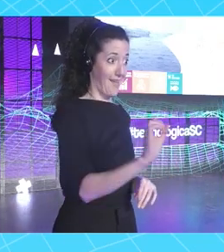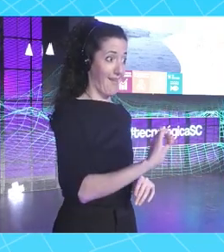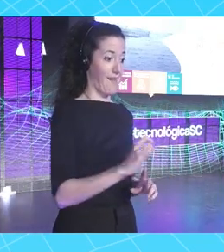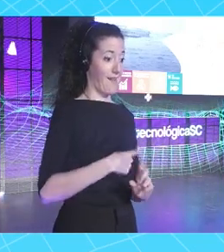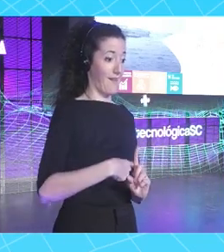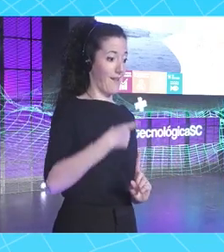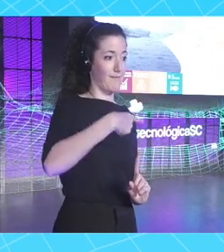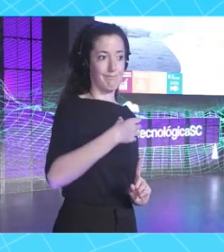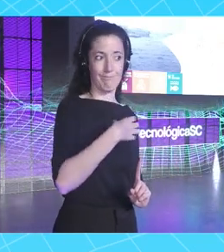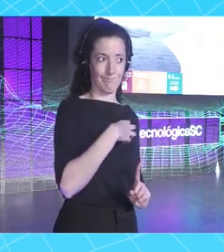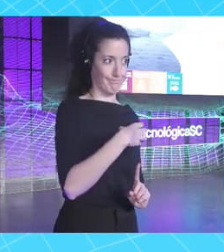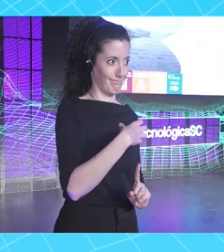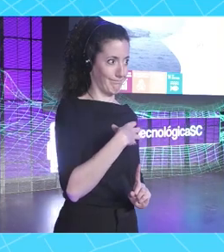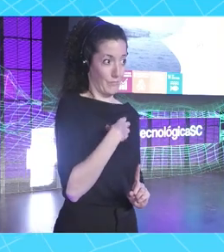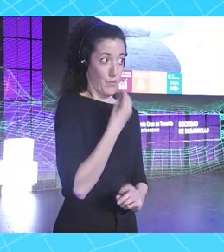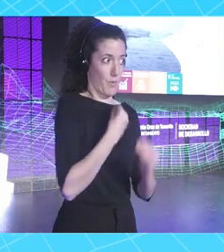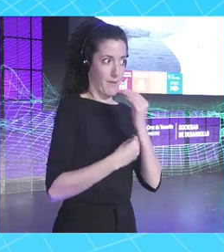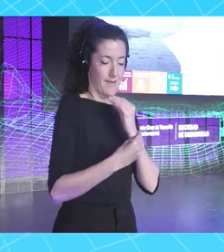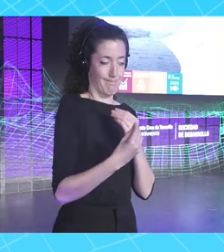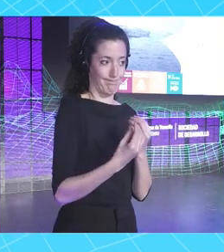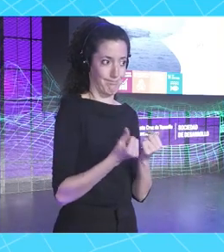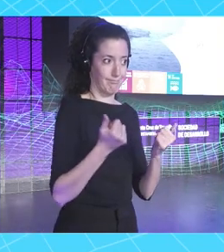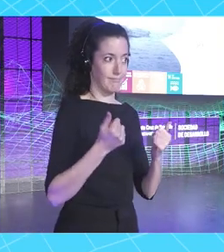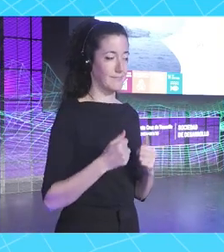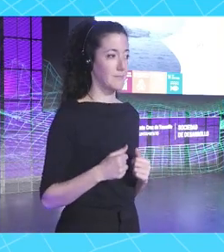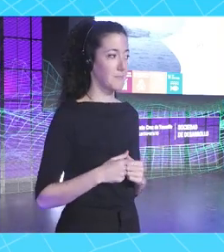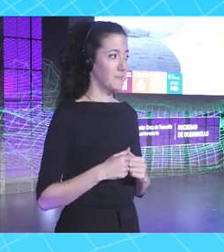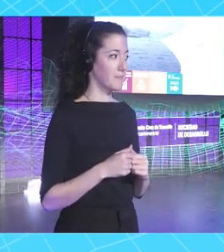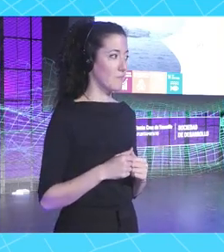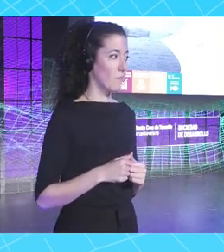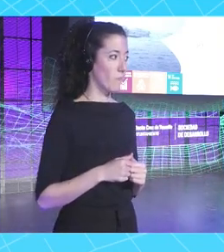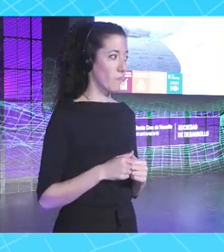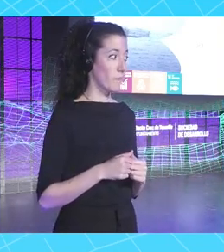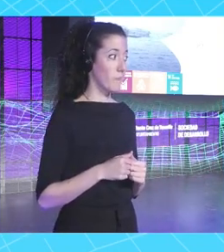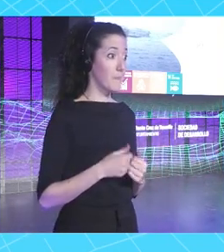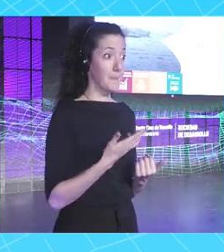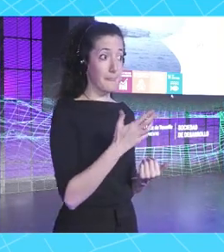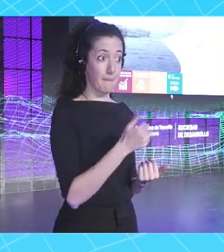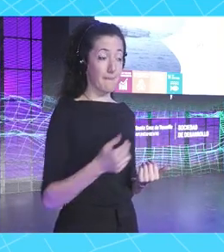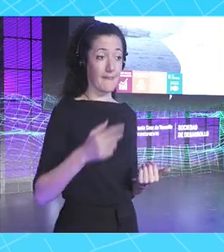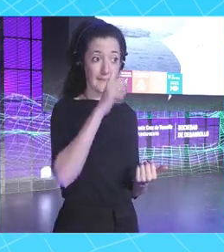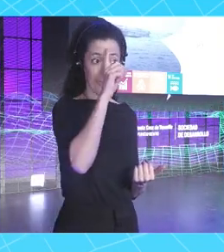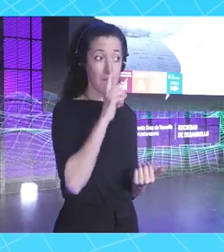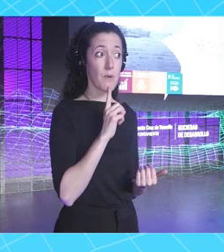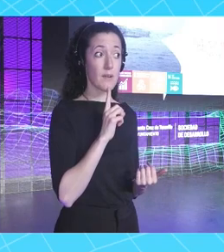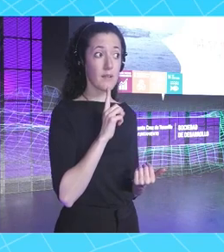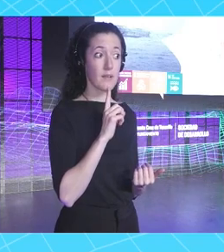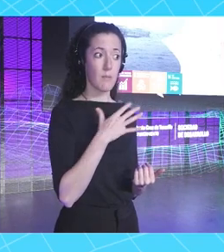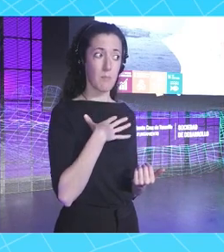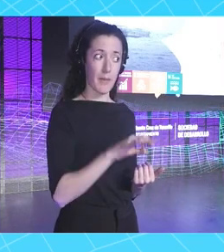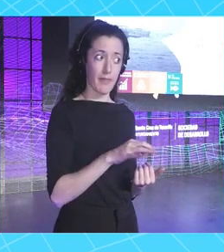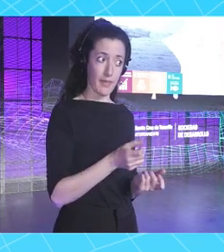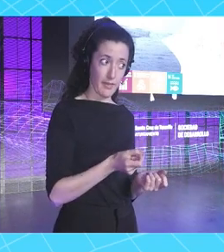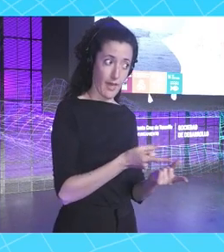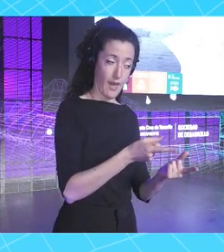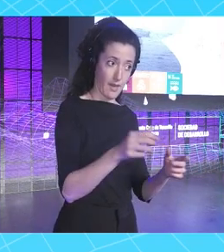determinado nivel Y de nuevo Qué pasa pues que para saber si les podemos dar de comer a los salmones o no hay que un barco e irte